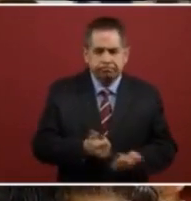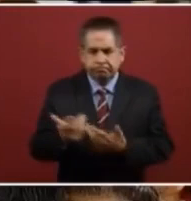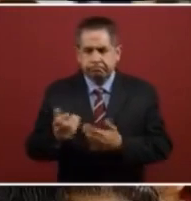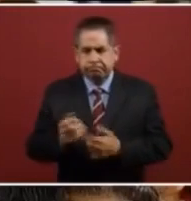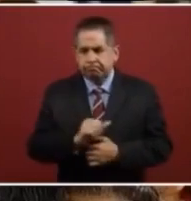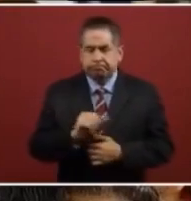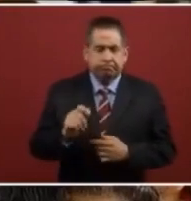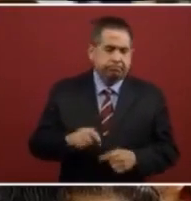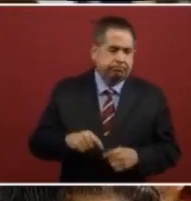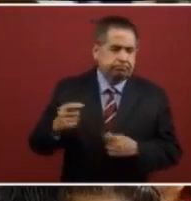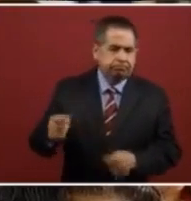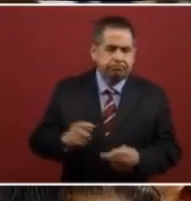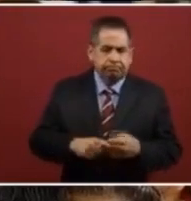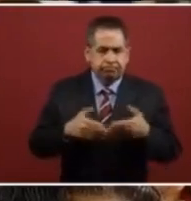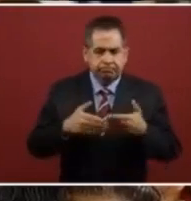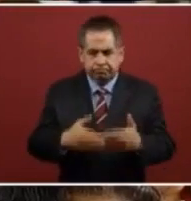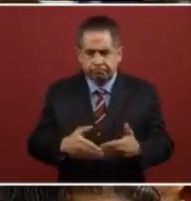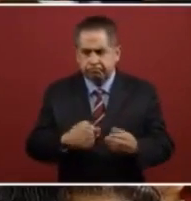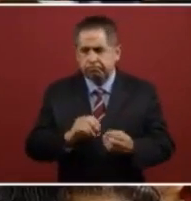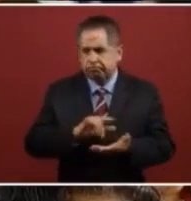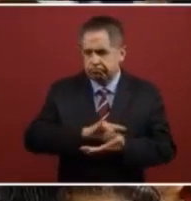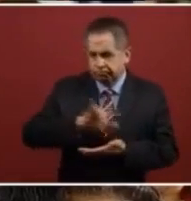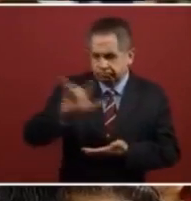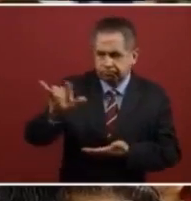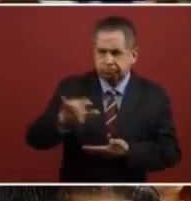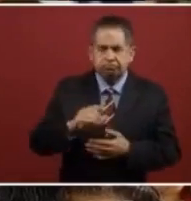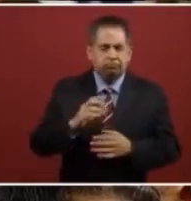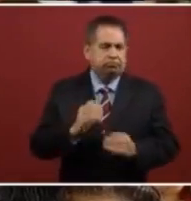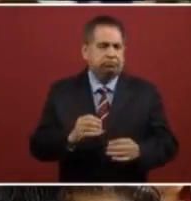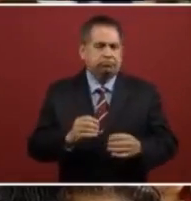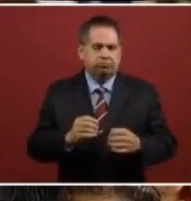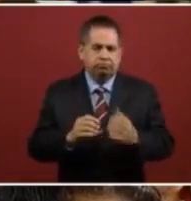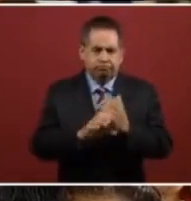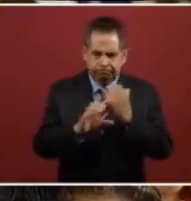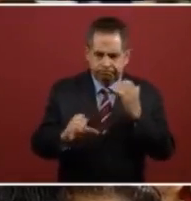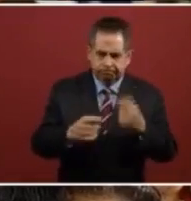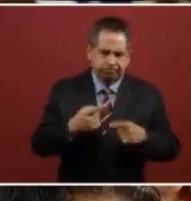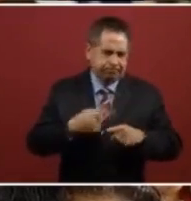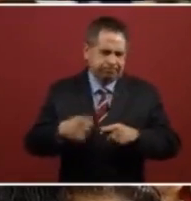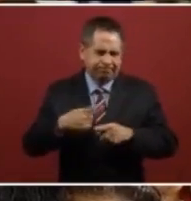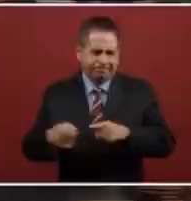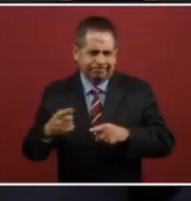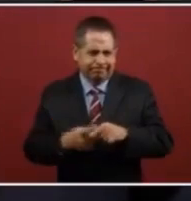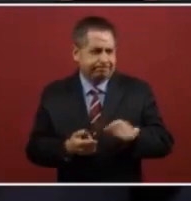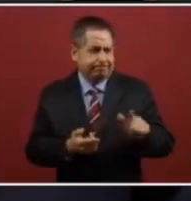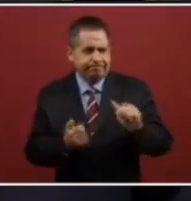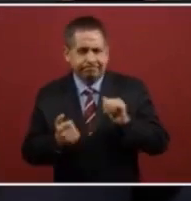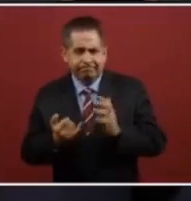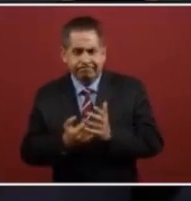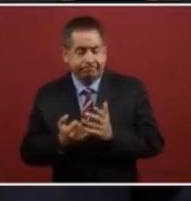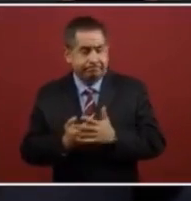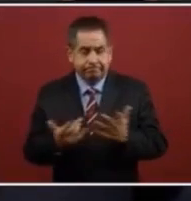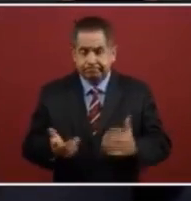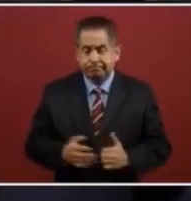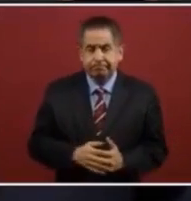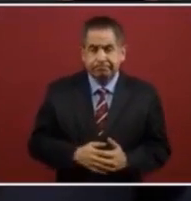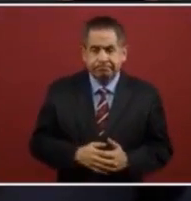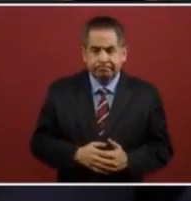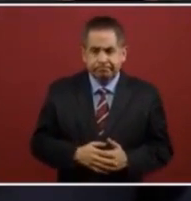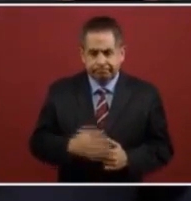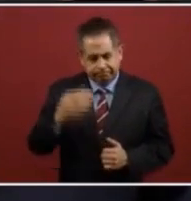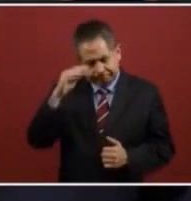sea vía marítima, aérea o transporte. Entonces, So I'm en not really una sure